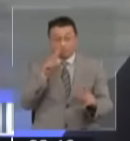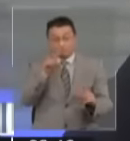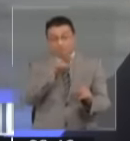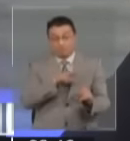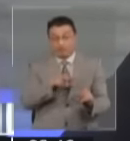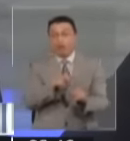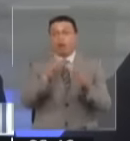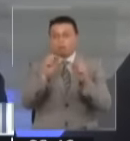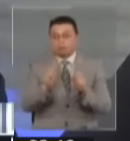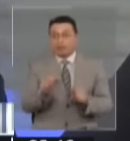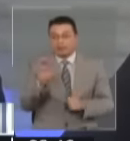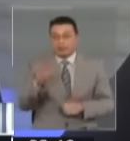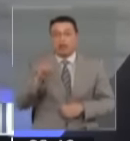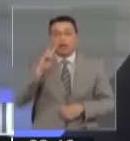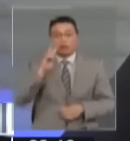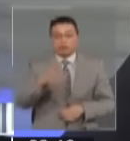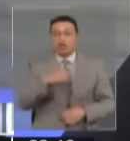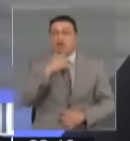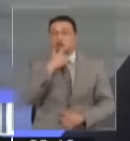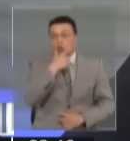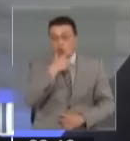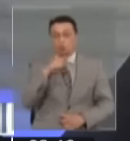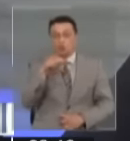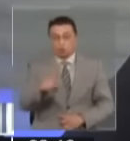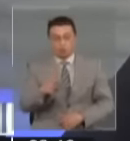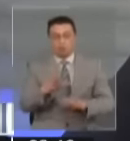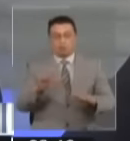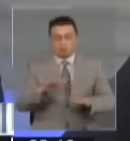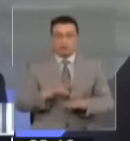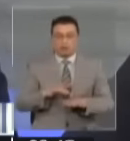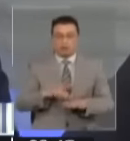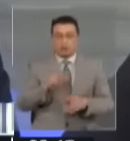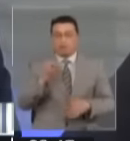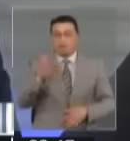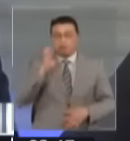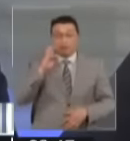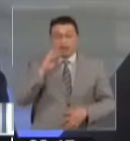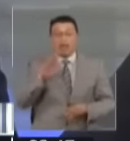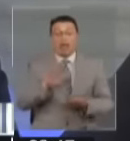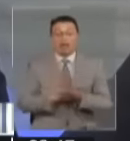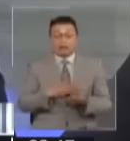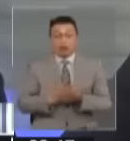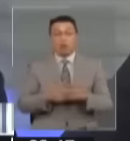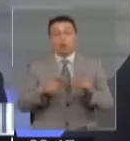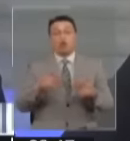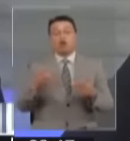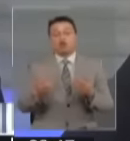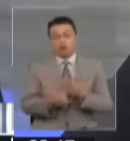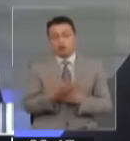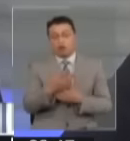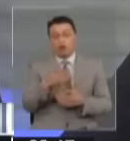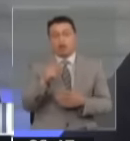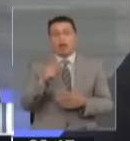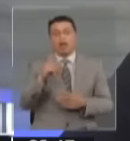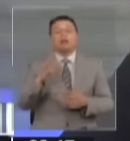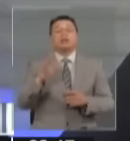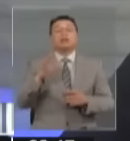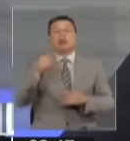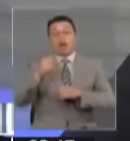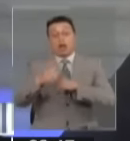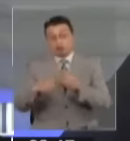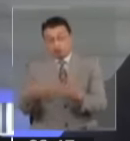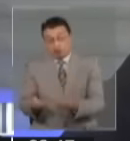Desde ese enfoque podríamos sin duda fortalecer una atención primaria de salud novedosa que se proyecta al siglo XXI. No nos quedemos,